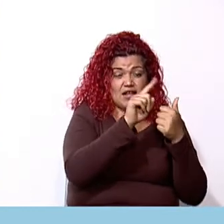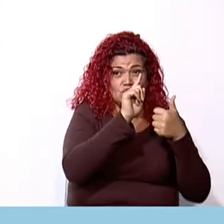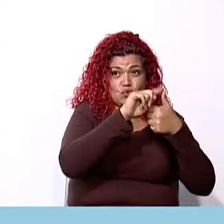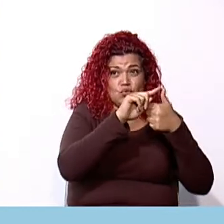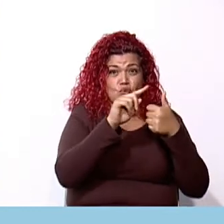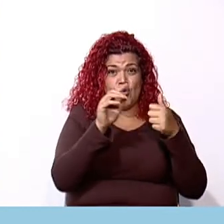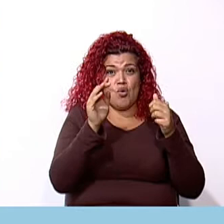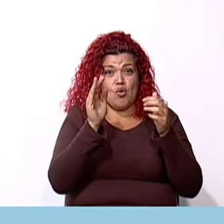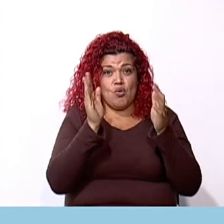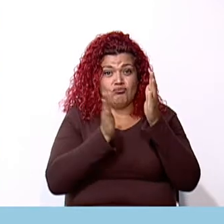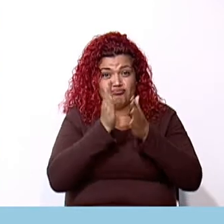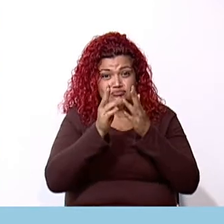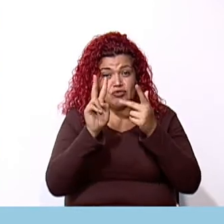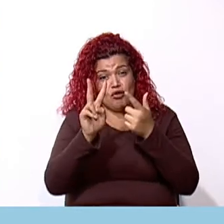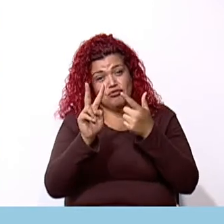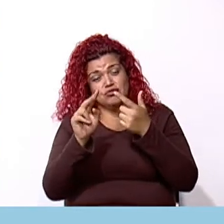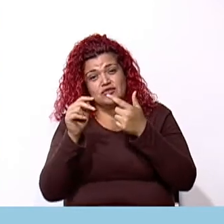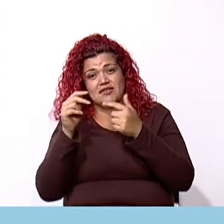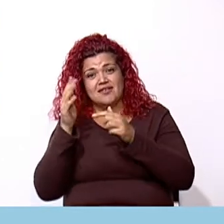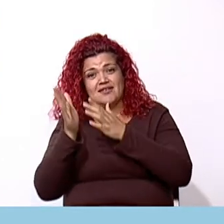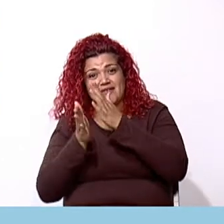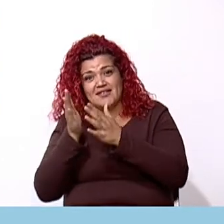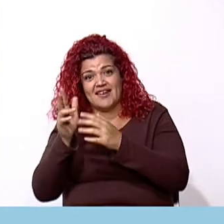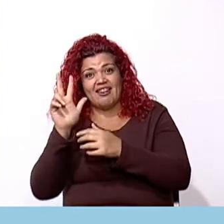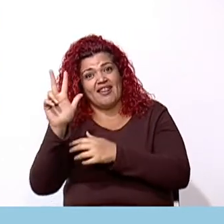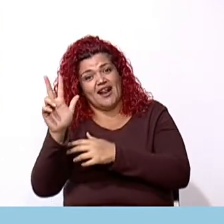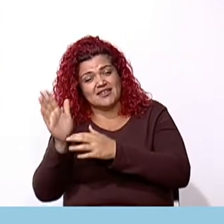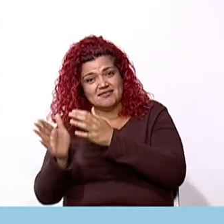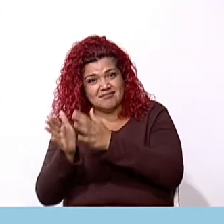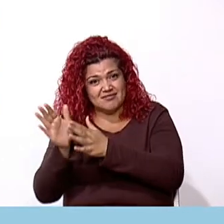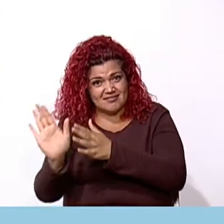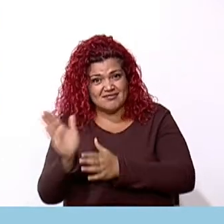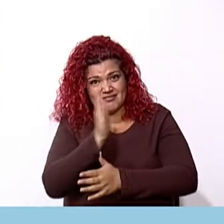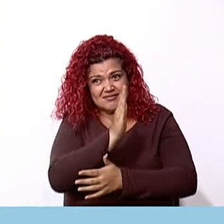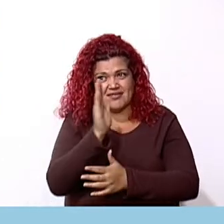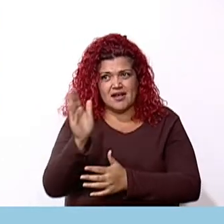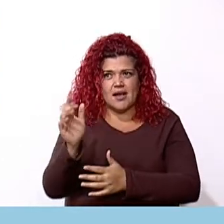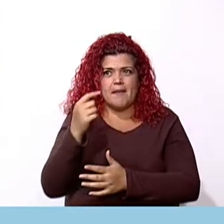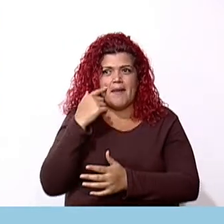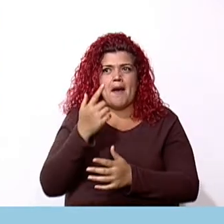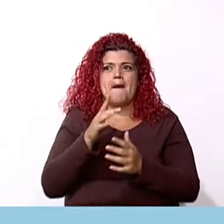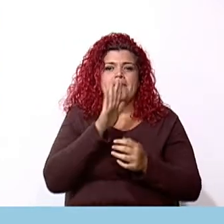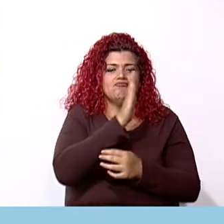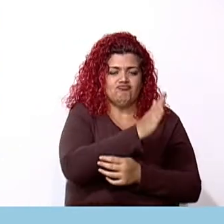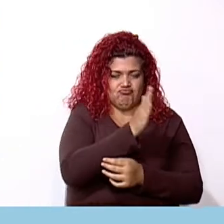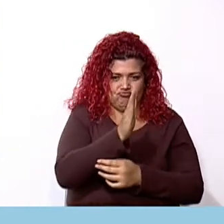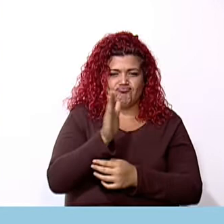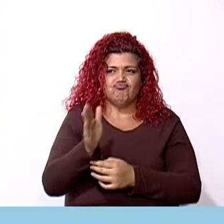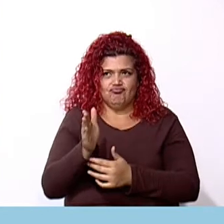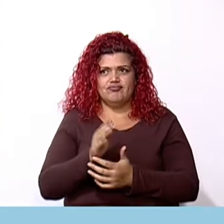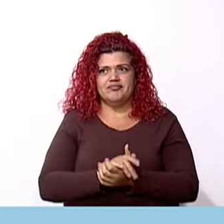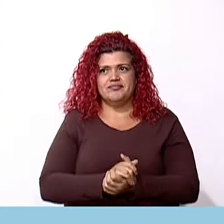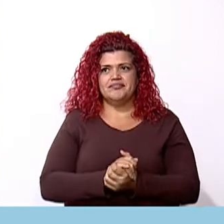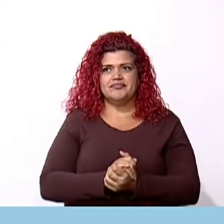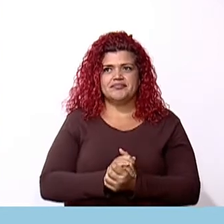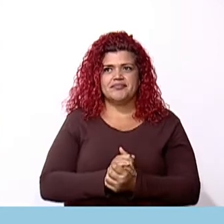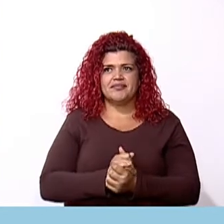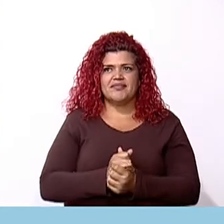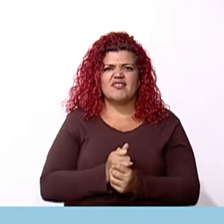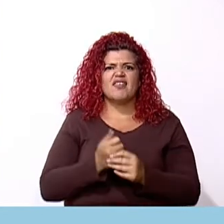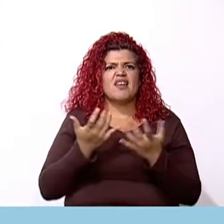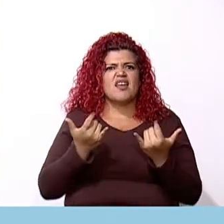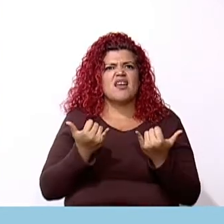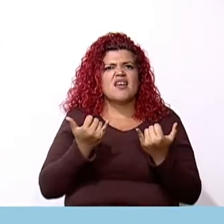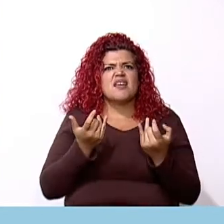3, otra más para el hogar 4 y esta para el hogar 5. ¿Y qué